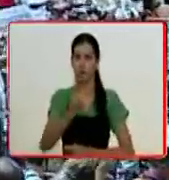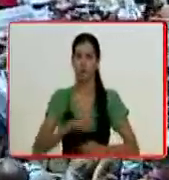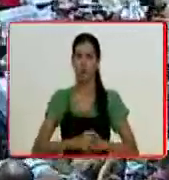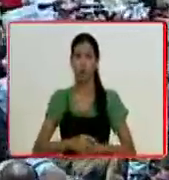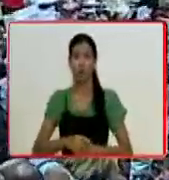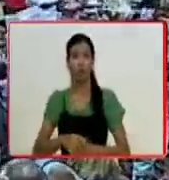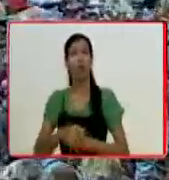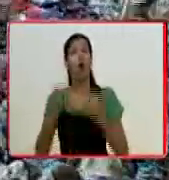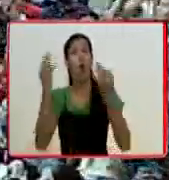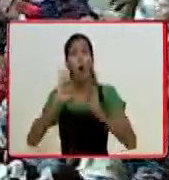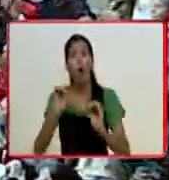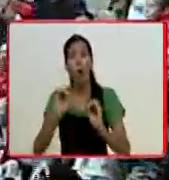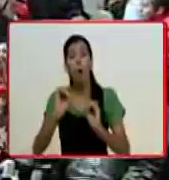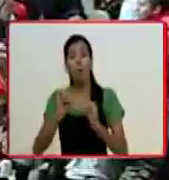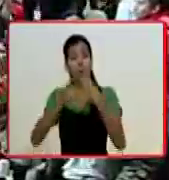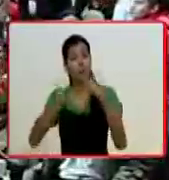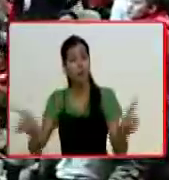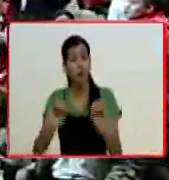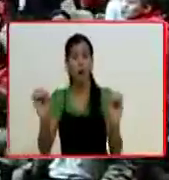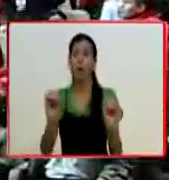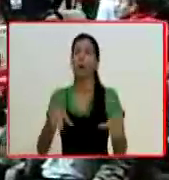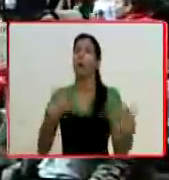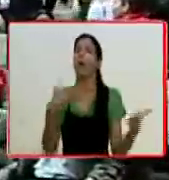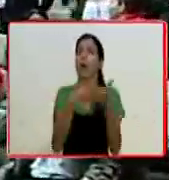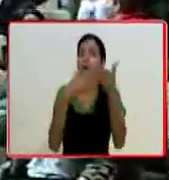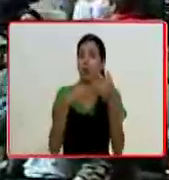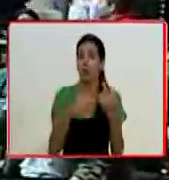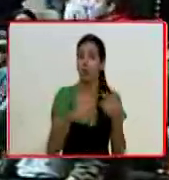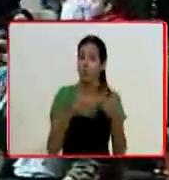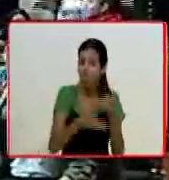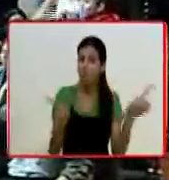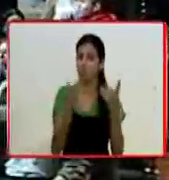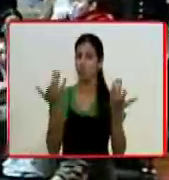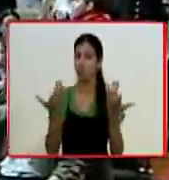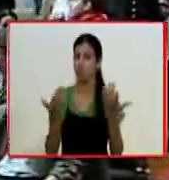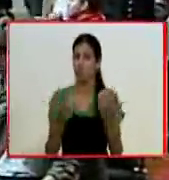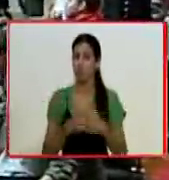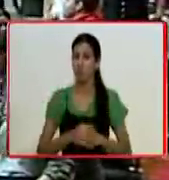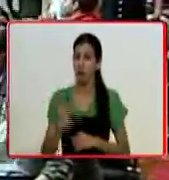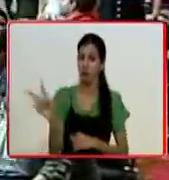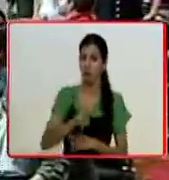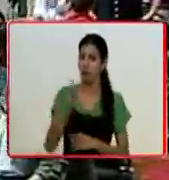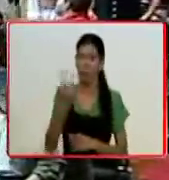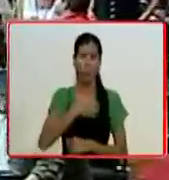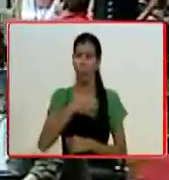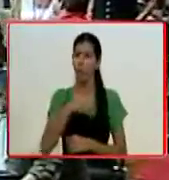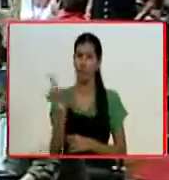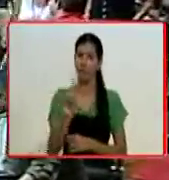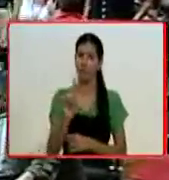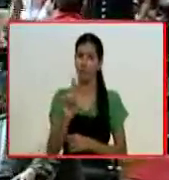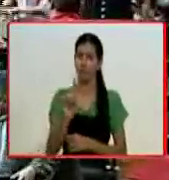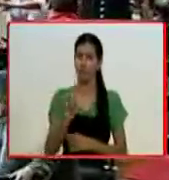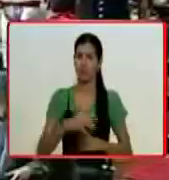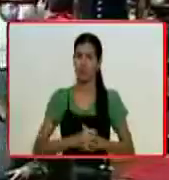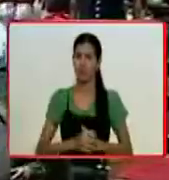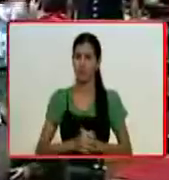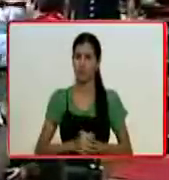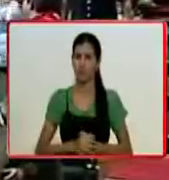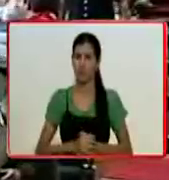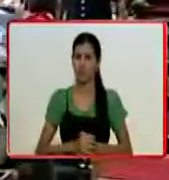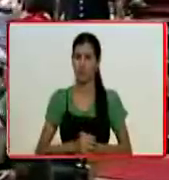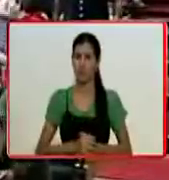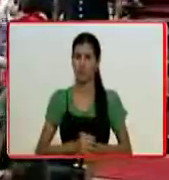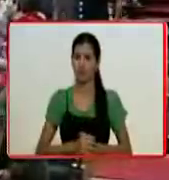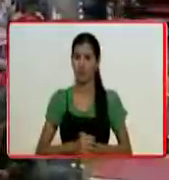O son moluscos o son mariscos, pero no pueden ser las dos cosas a la vez. O van